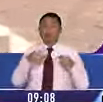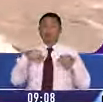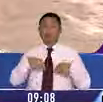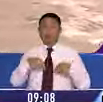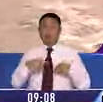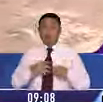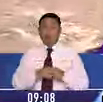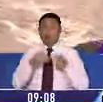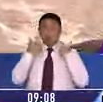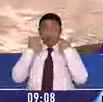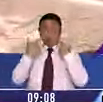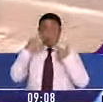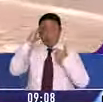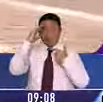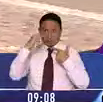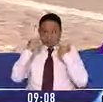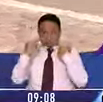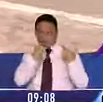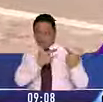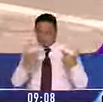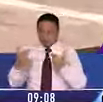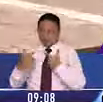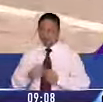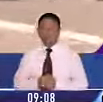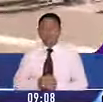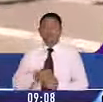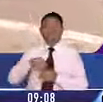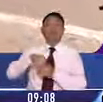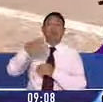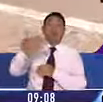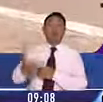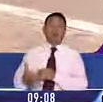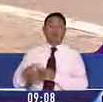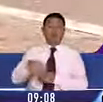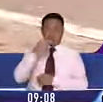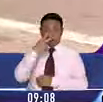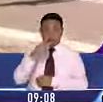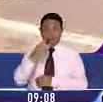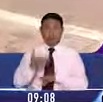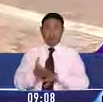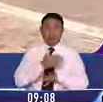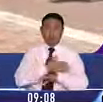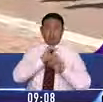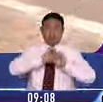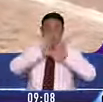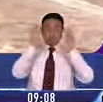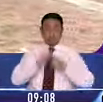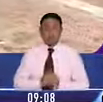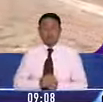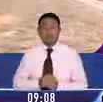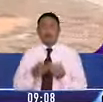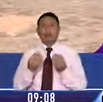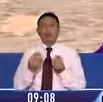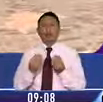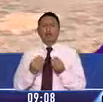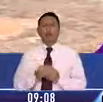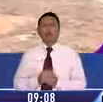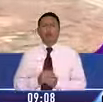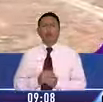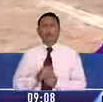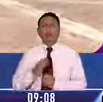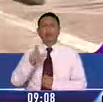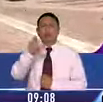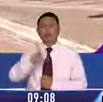completamente resguardado por la policía. En los exteriores también, como vimos en horas de la mañana, existe gran cantidad